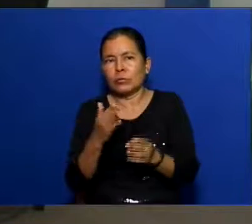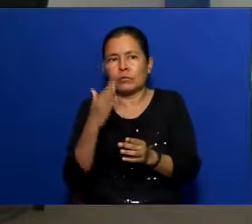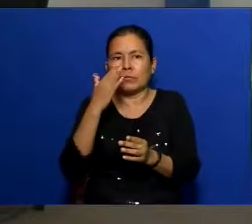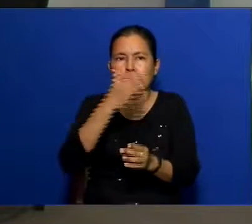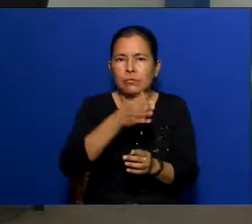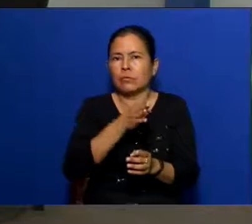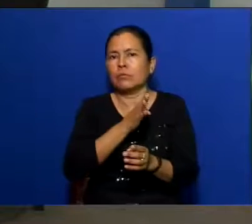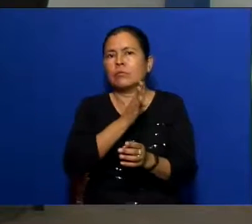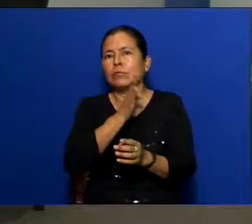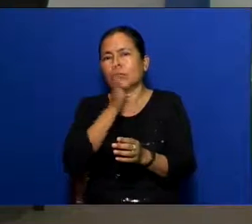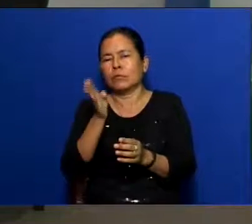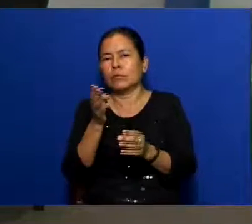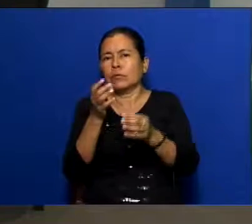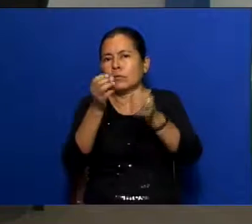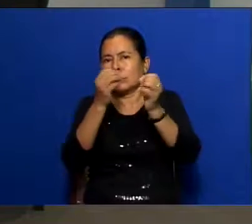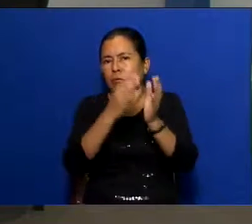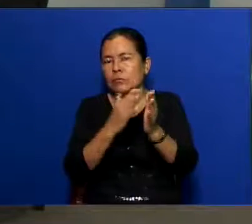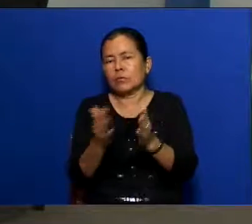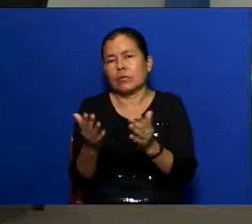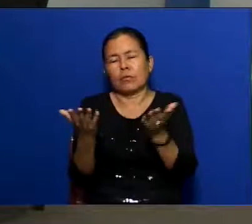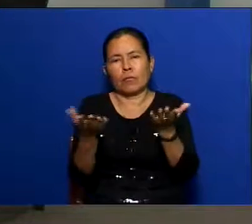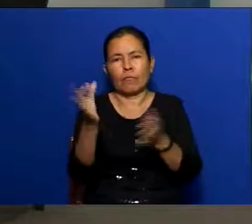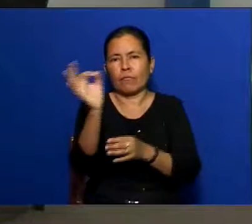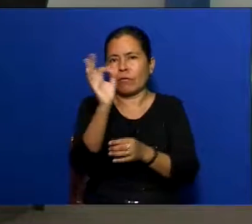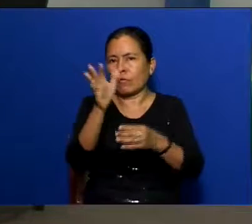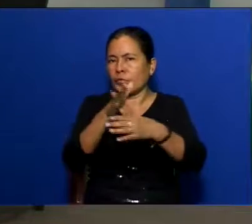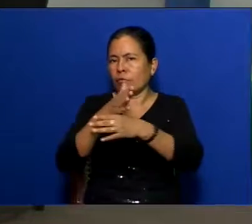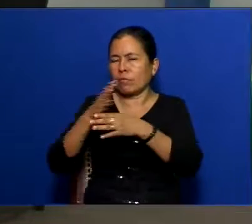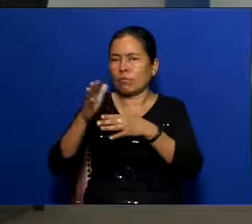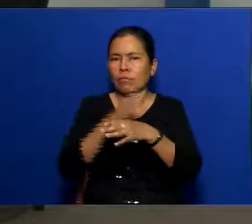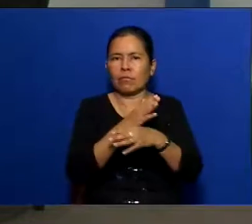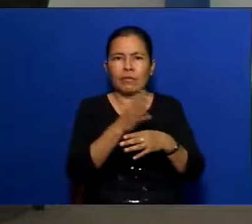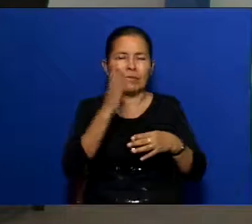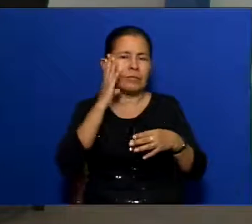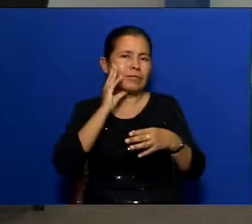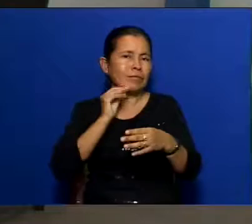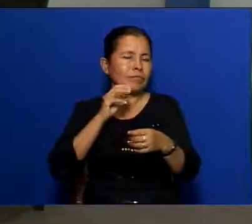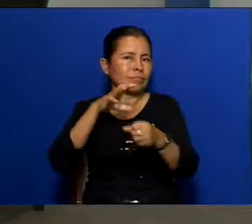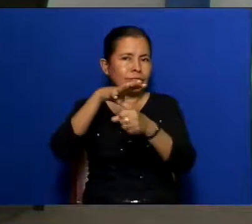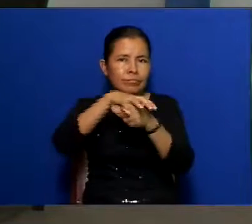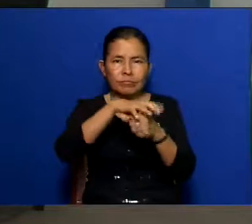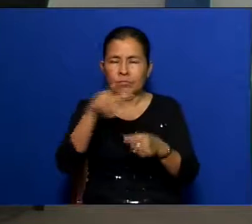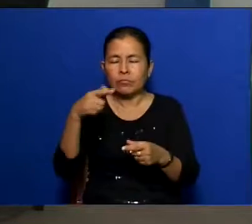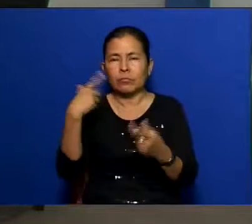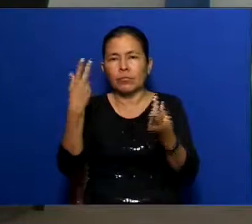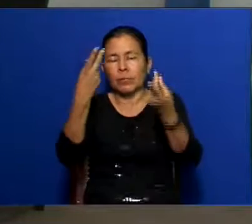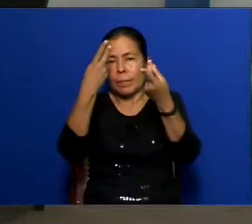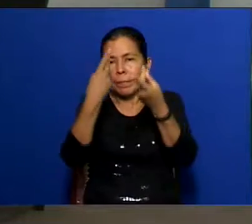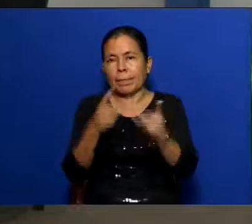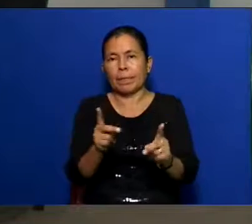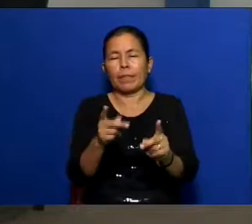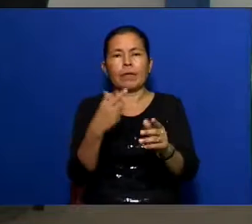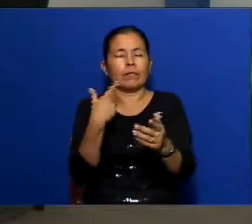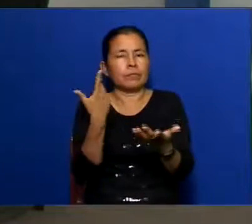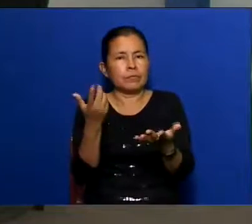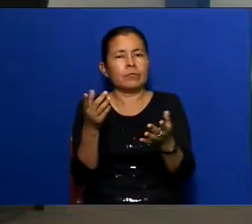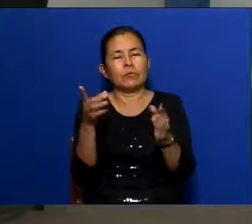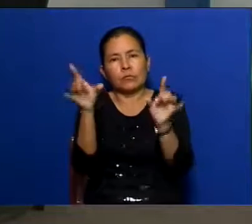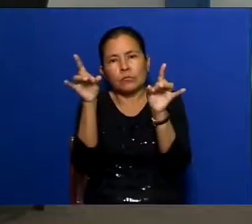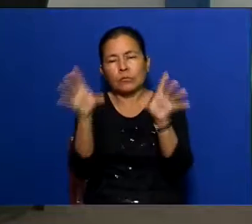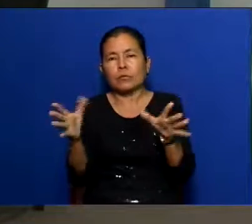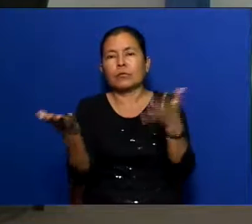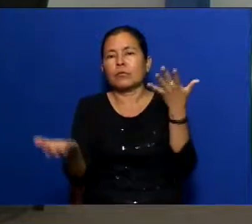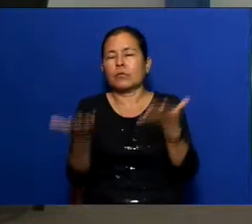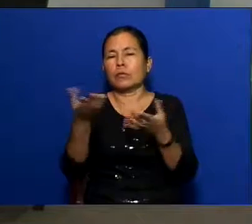también podrían darse situaciones como esta. Sin embargo, estas son las excepciones porque afortunadamente, y aprovecho también